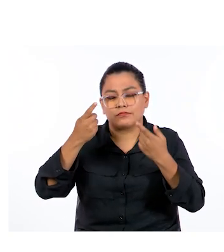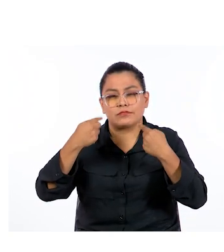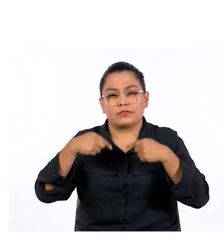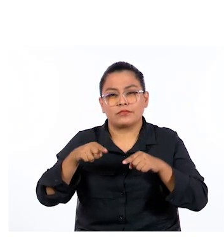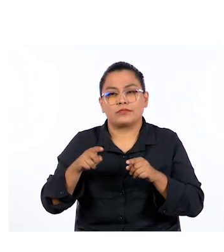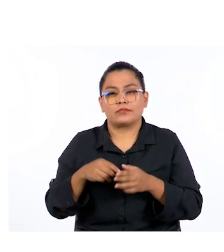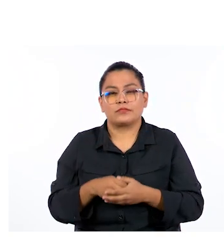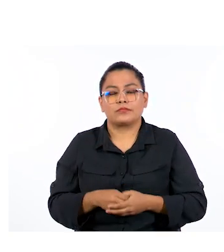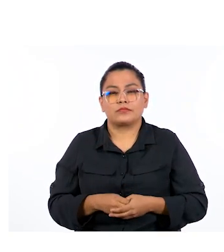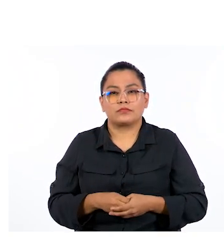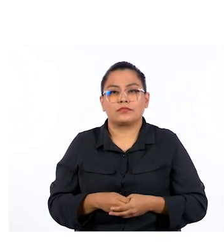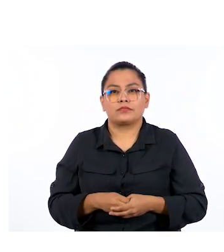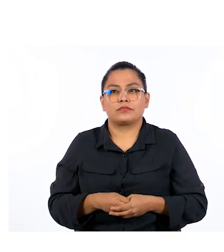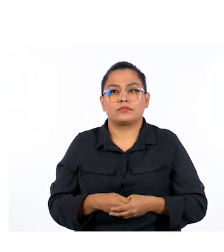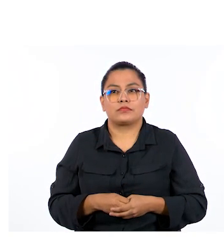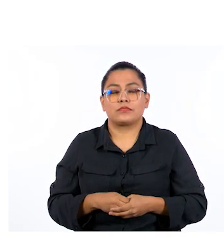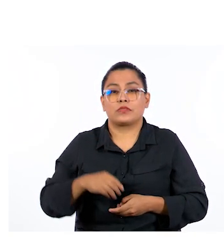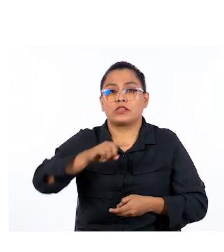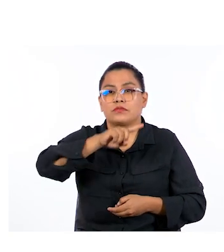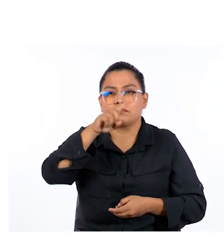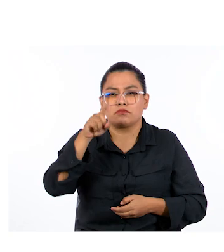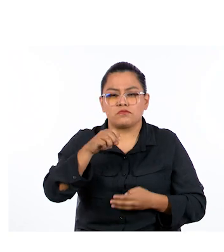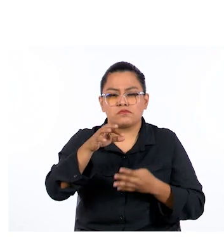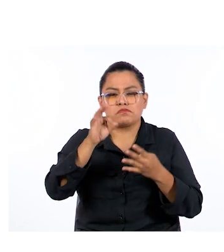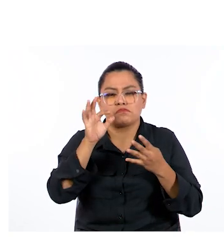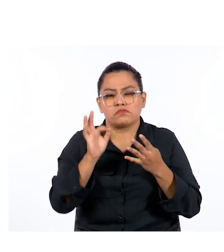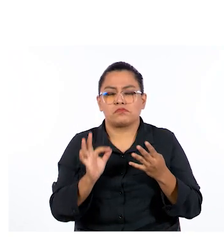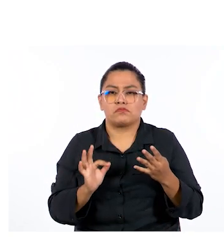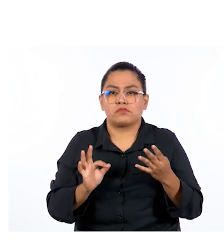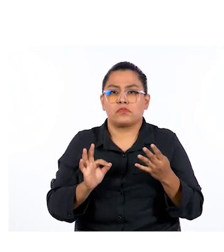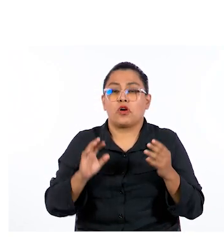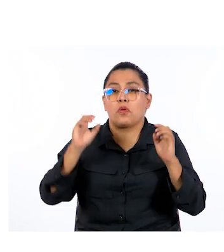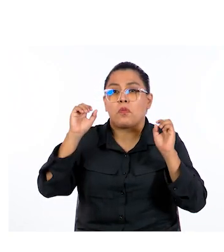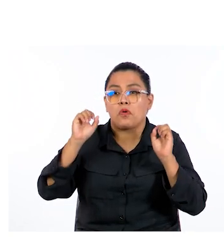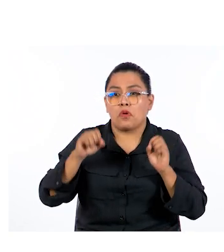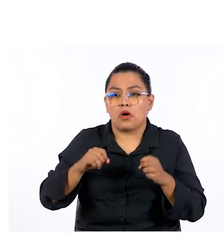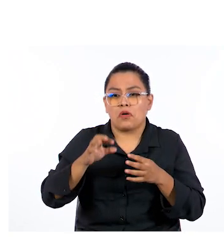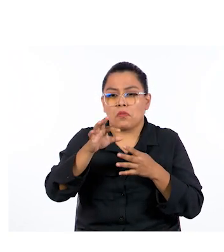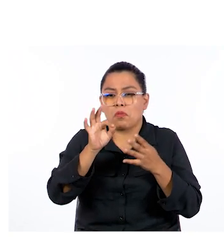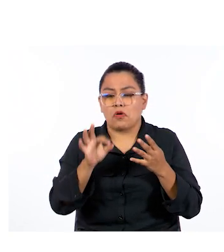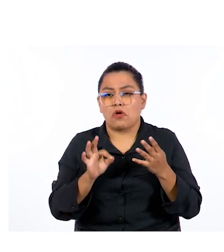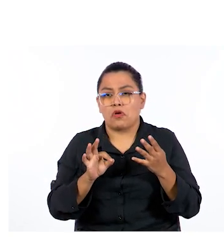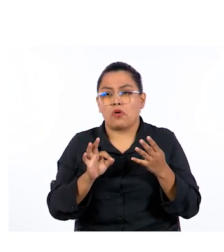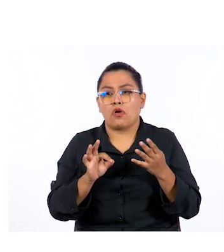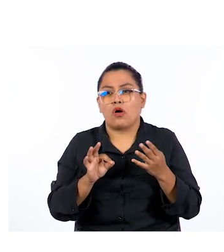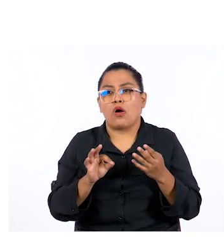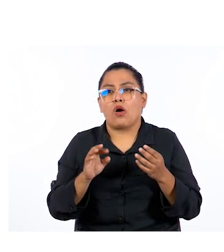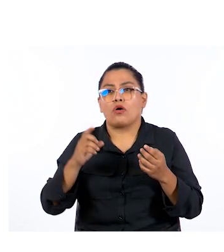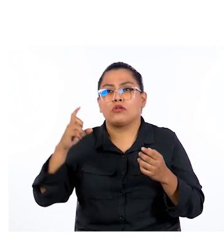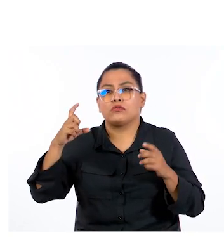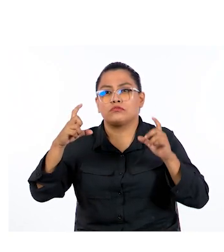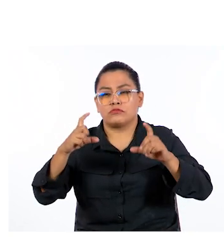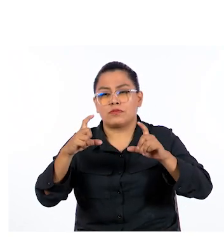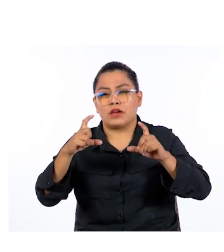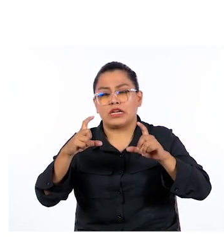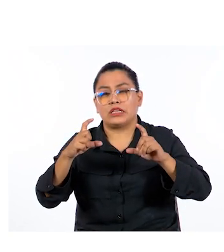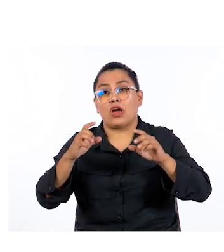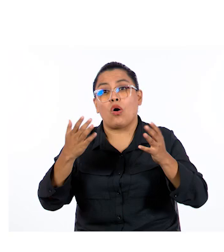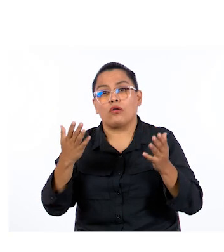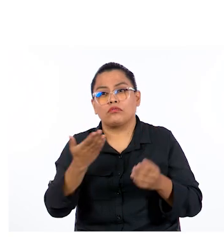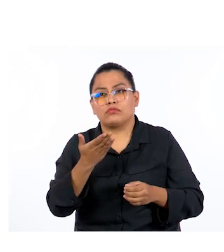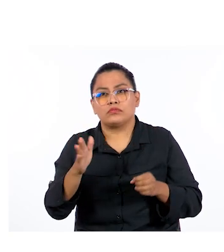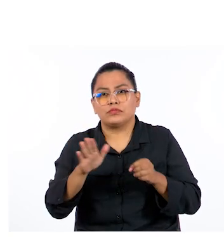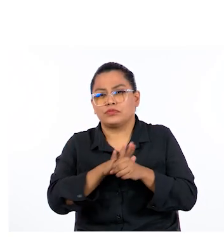unidad. A continuación, el ítem y las opciones de respuesta, que pueden ser de opción múltiple, de pareo